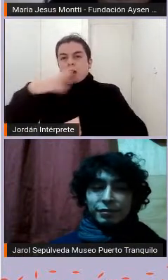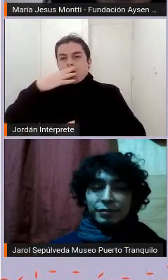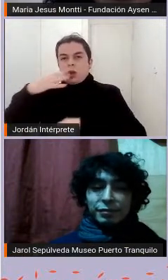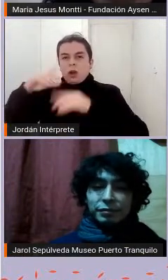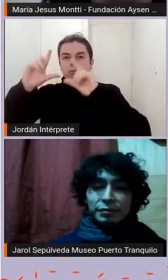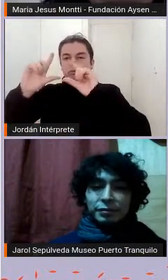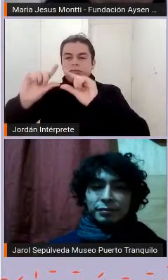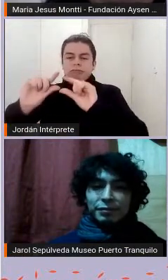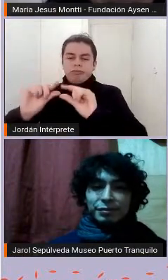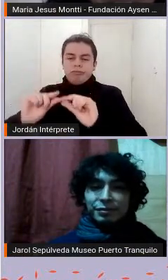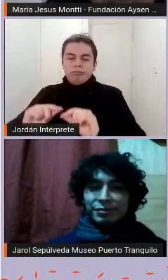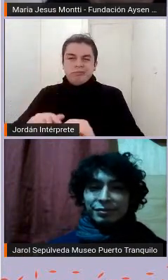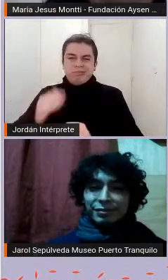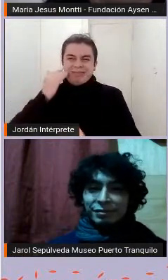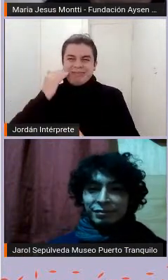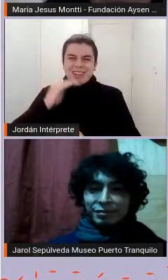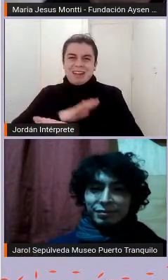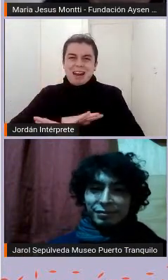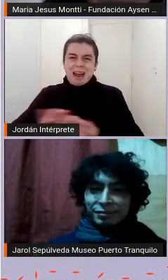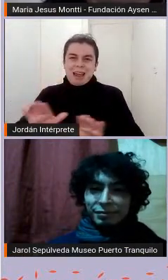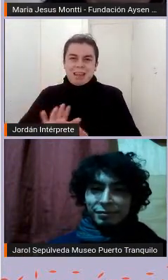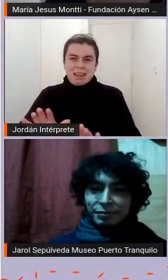no tiene olor.